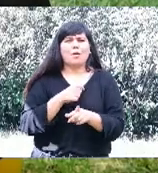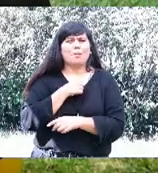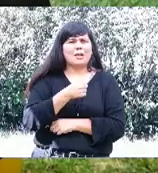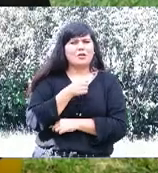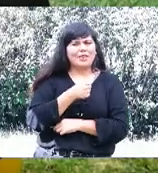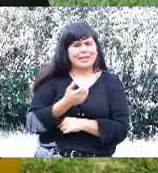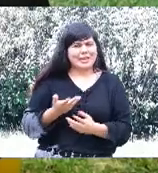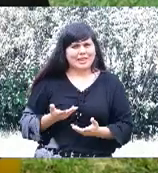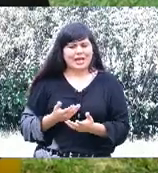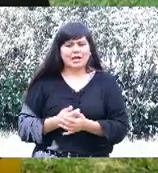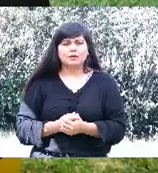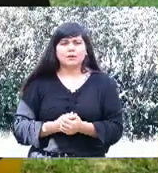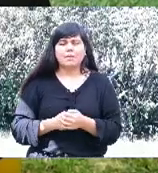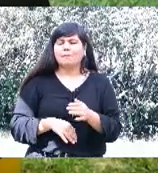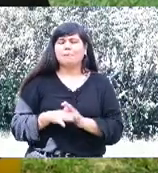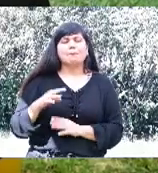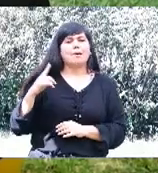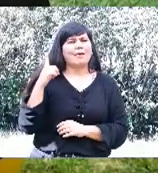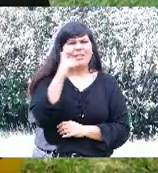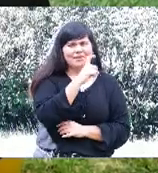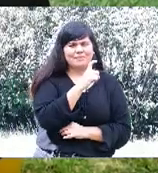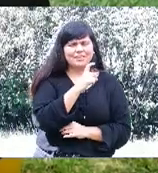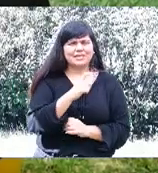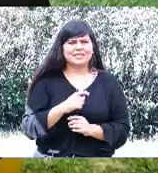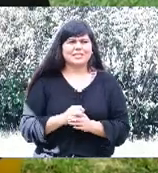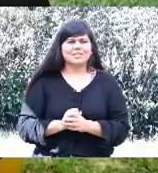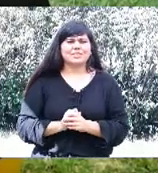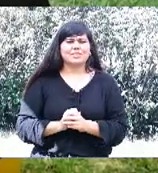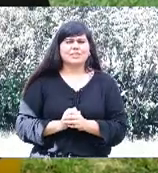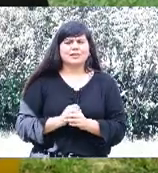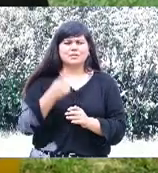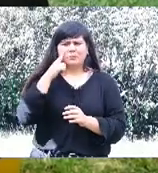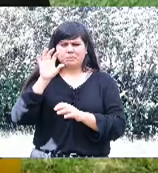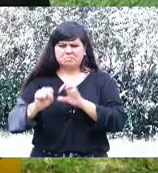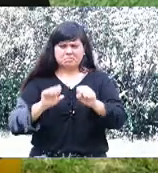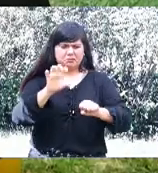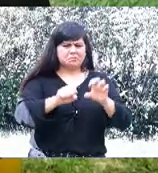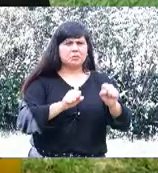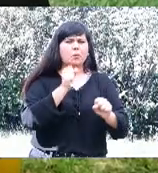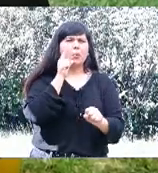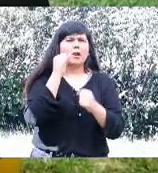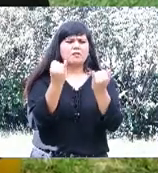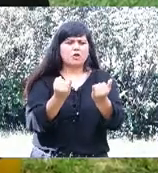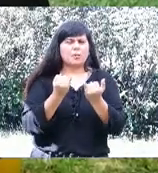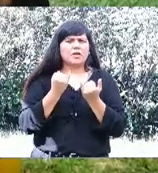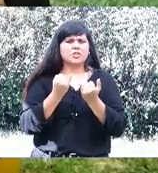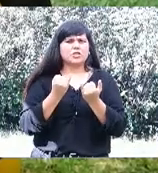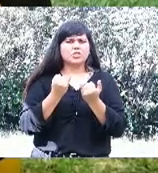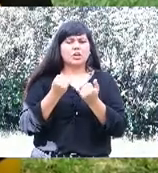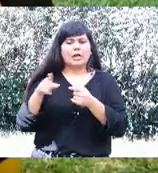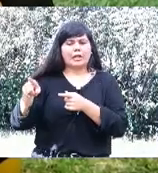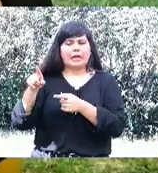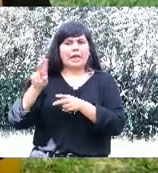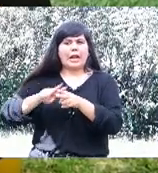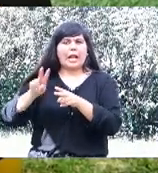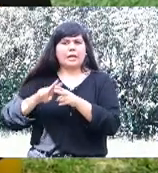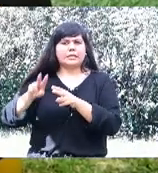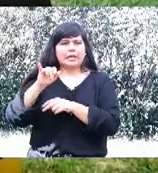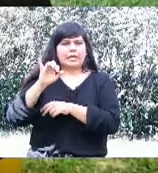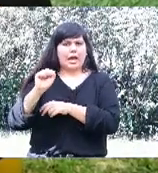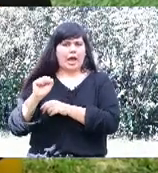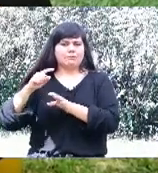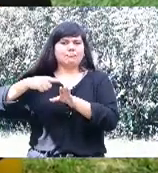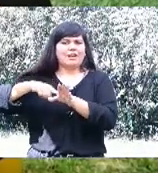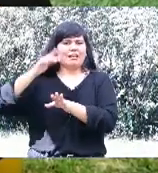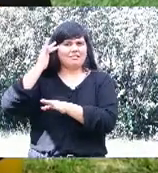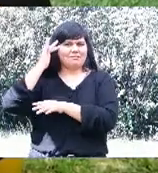verificadores cada vez más difícil se nos hace identificar información o contenido creado por Inteligencia artificial Porque